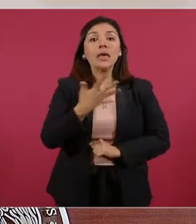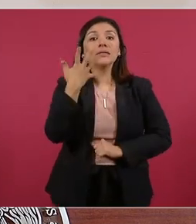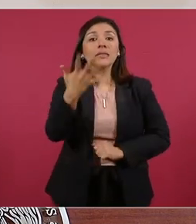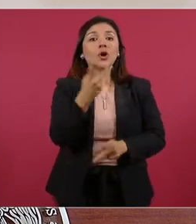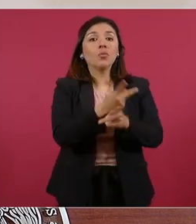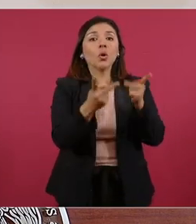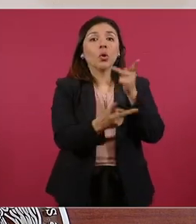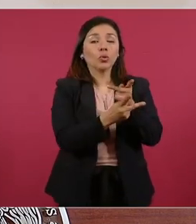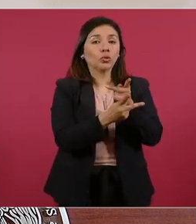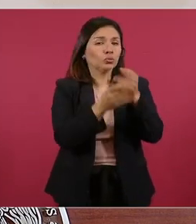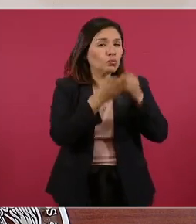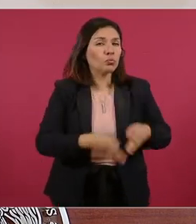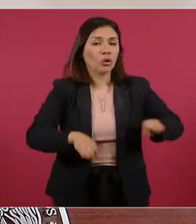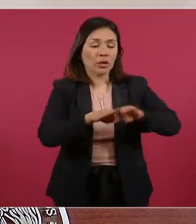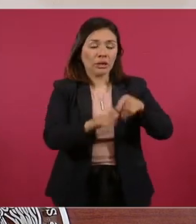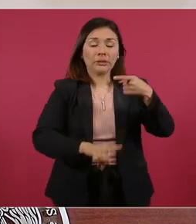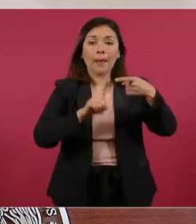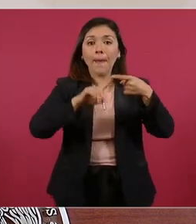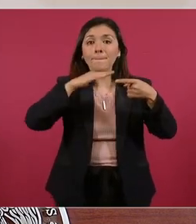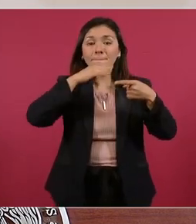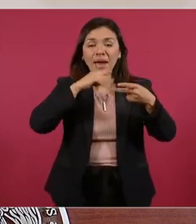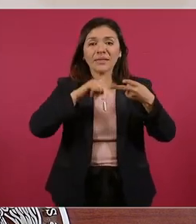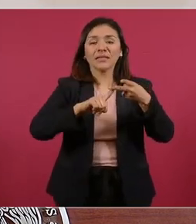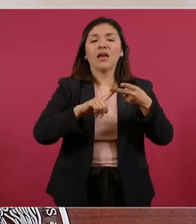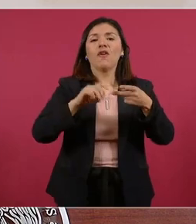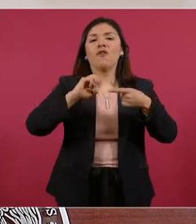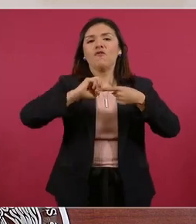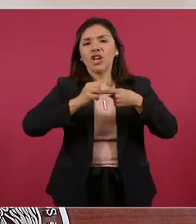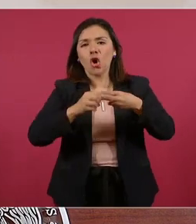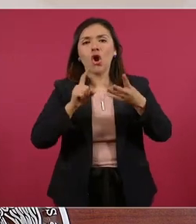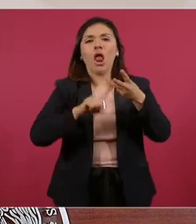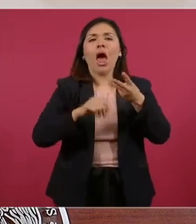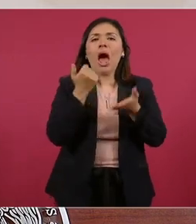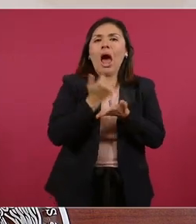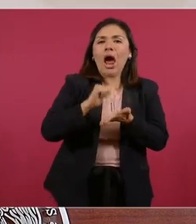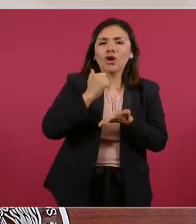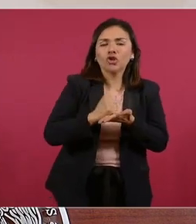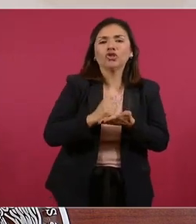básicos: maíz, frijol, arroz, trigo y leche.